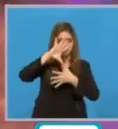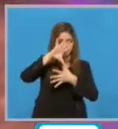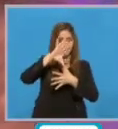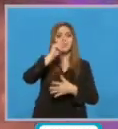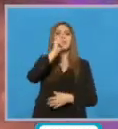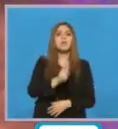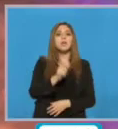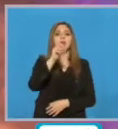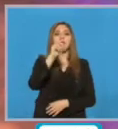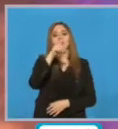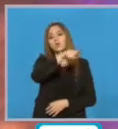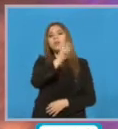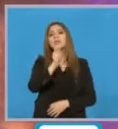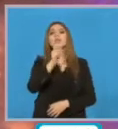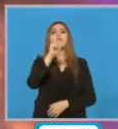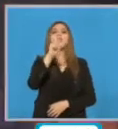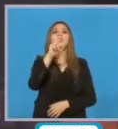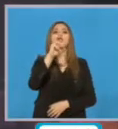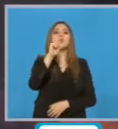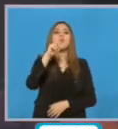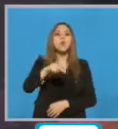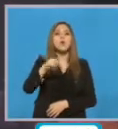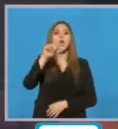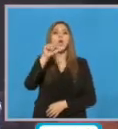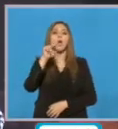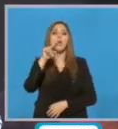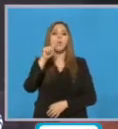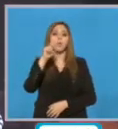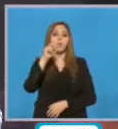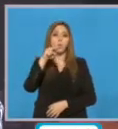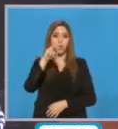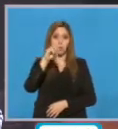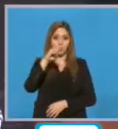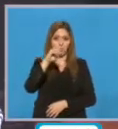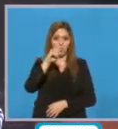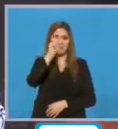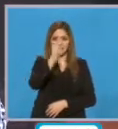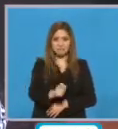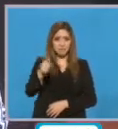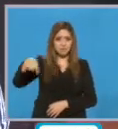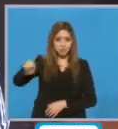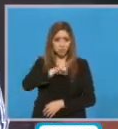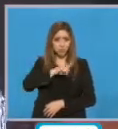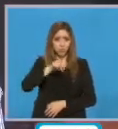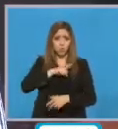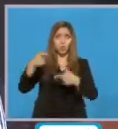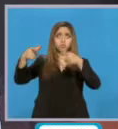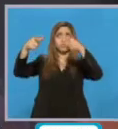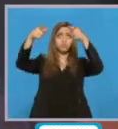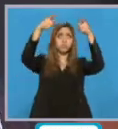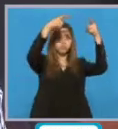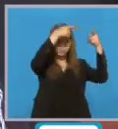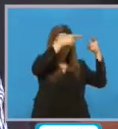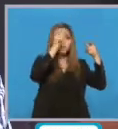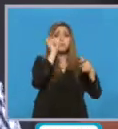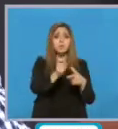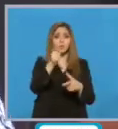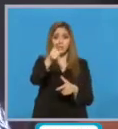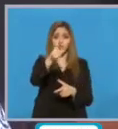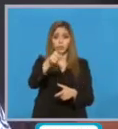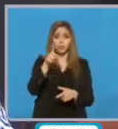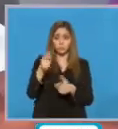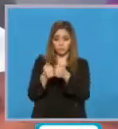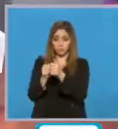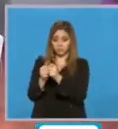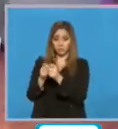autónomo, Ok. un dron que ya no necesita manipulación humana, sino que él mismo puede volar a través de programación en computador. No, qué